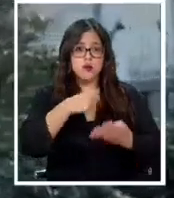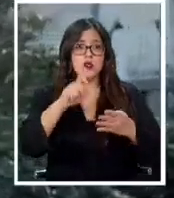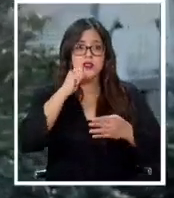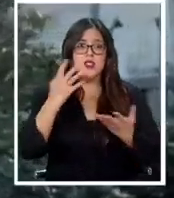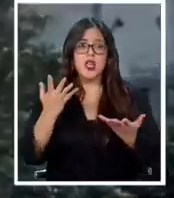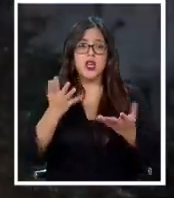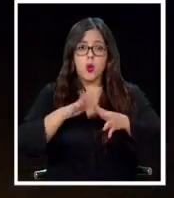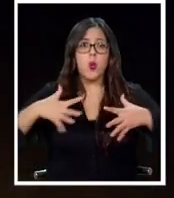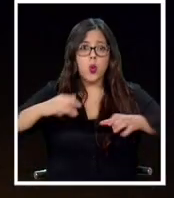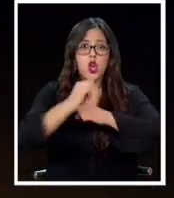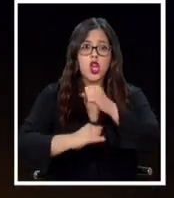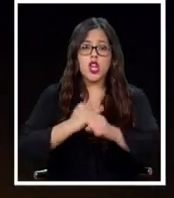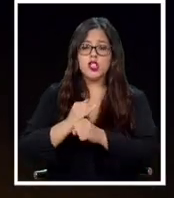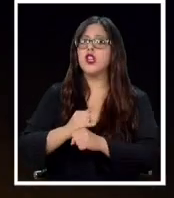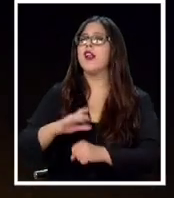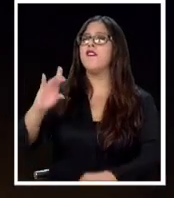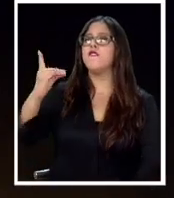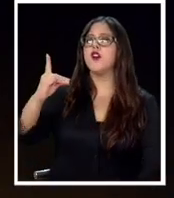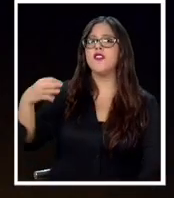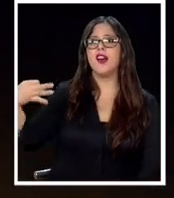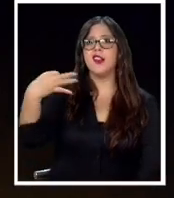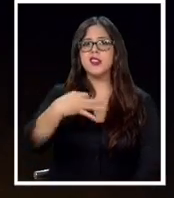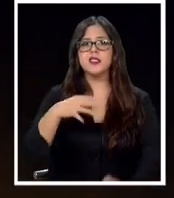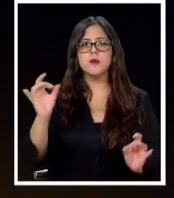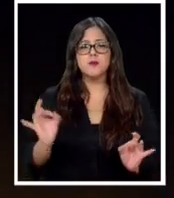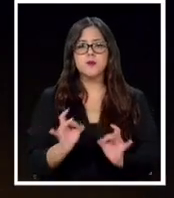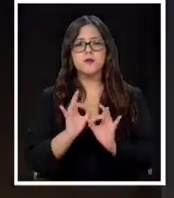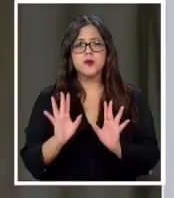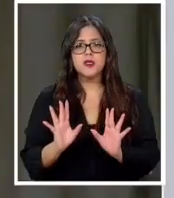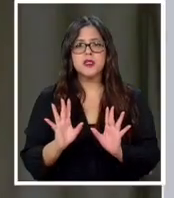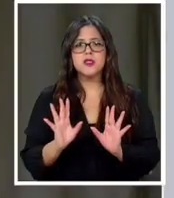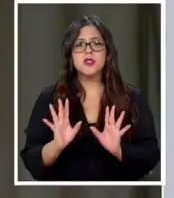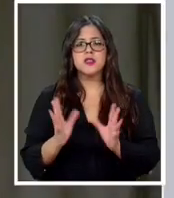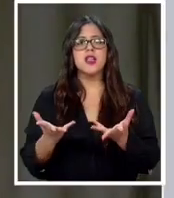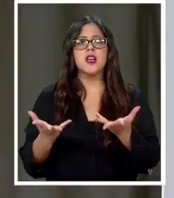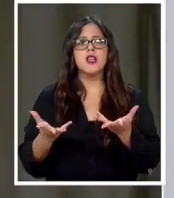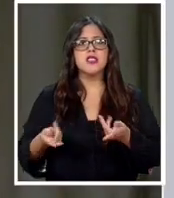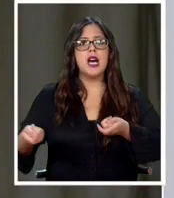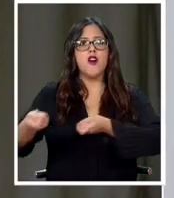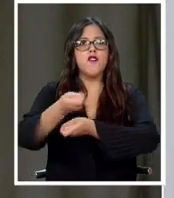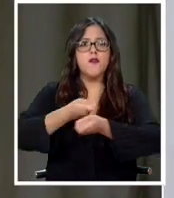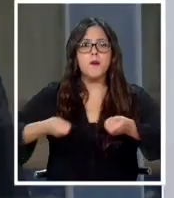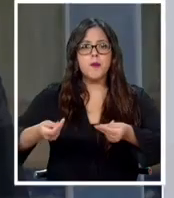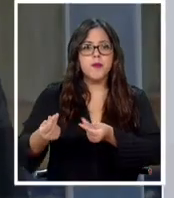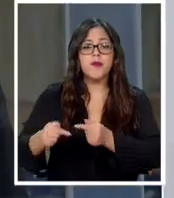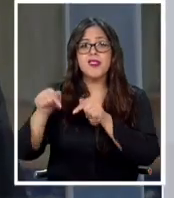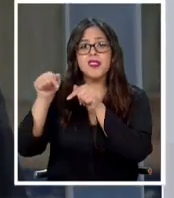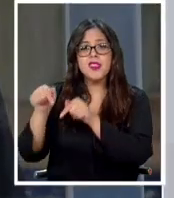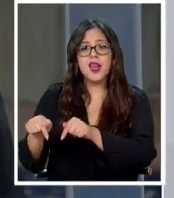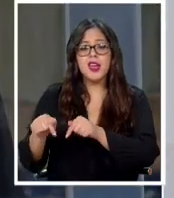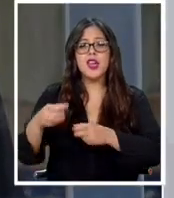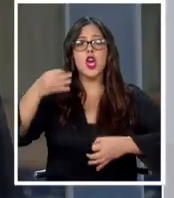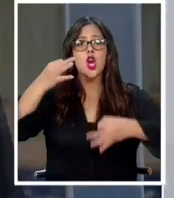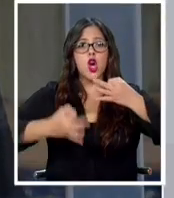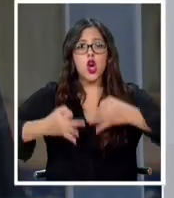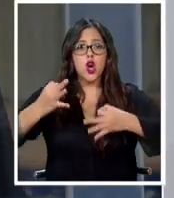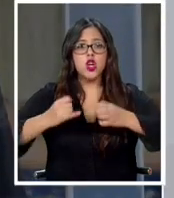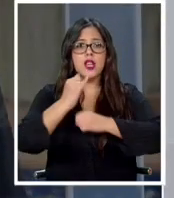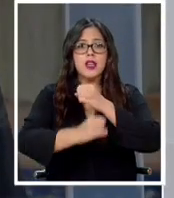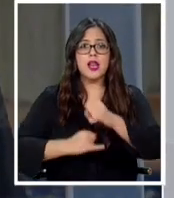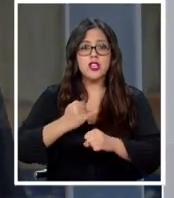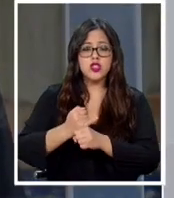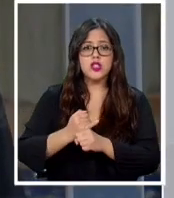entre nosotros bolivia dice que tendría que haber algún tipo de compensación y es ahí entonces en donde la corte internacional de justicia